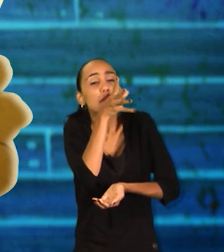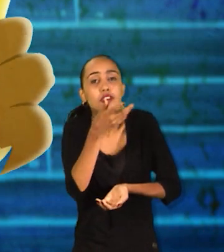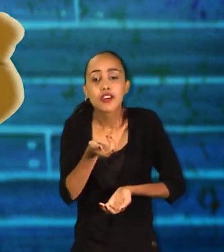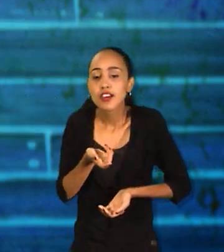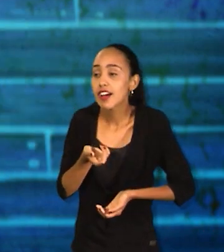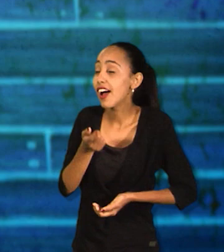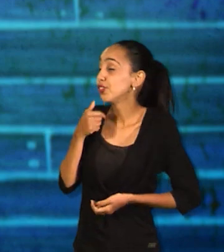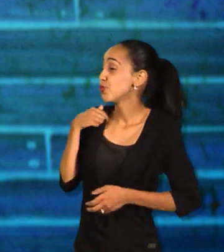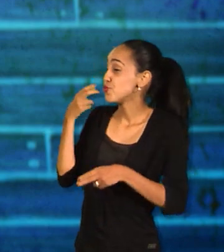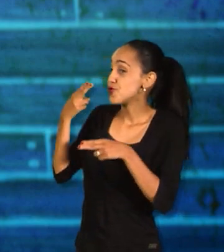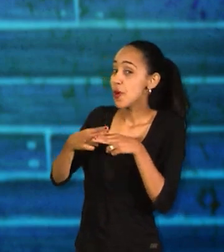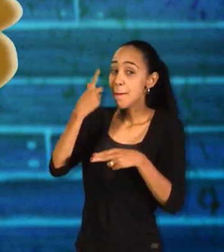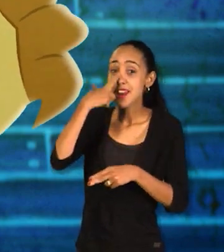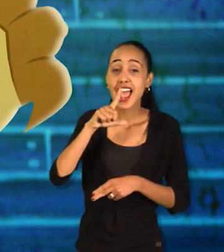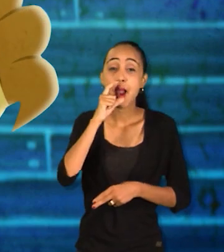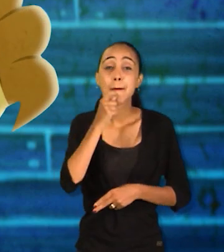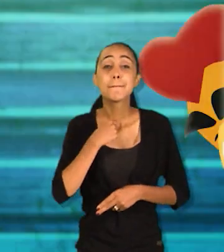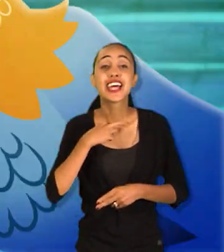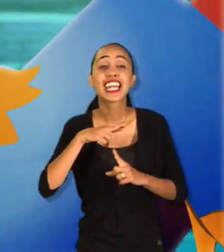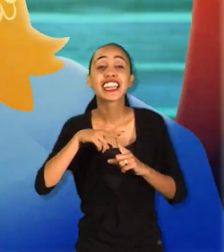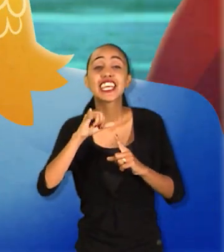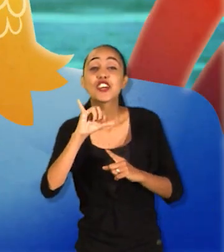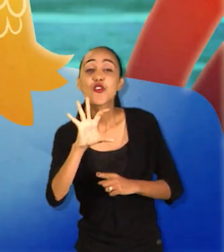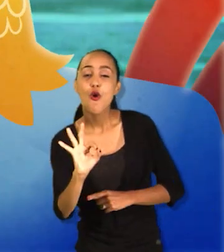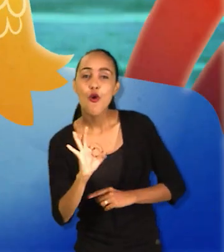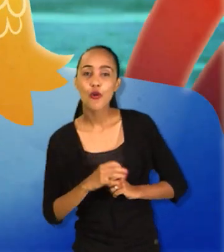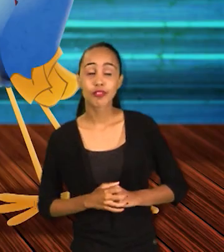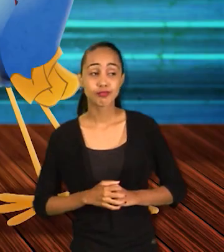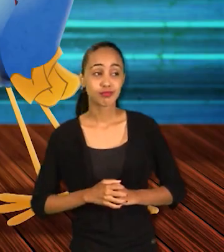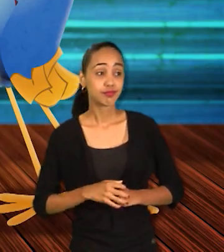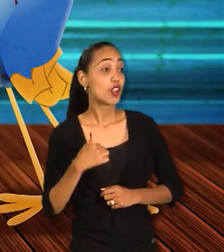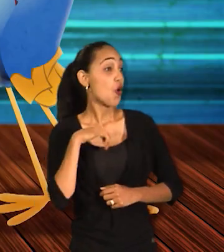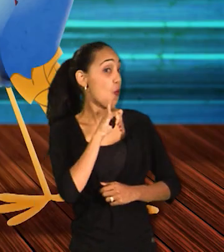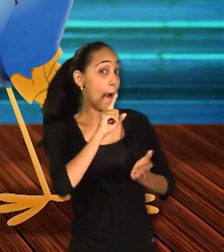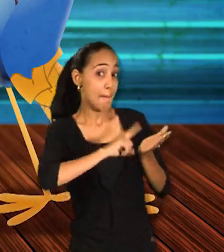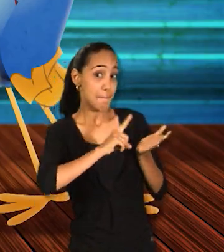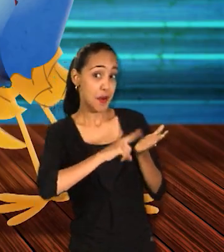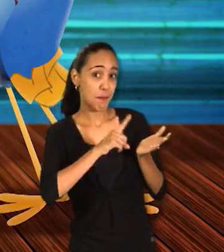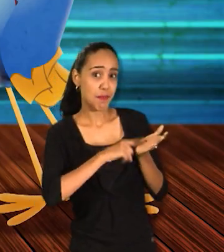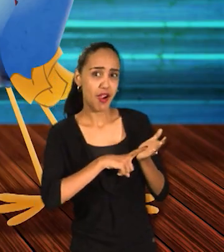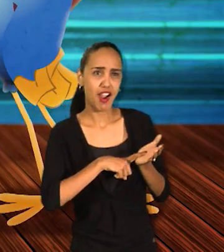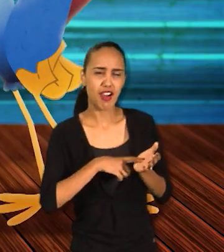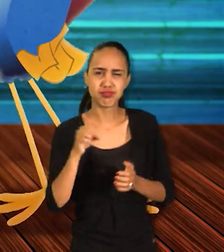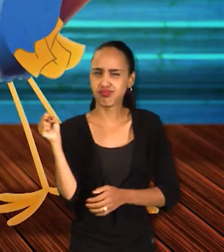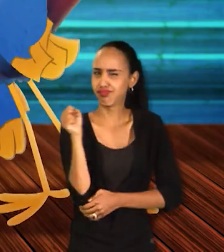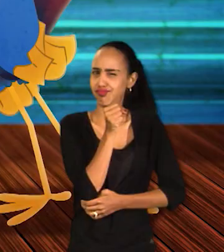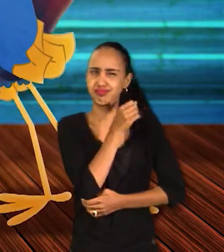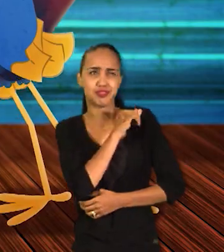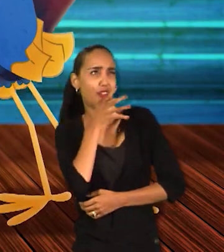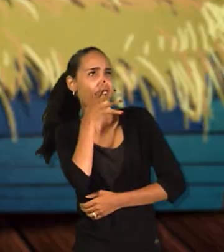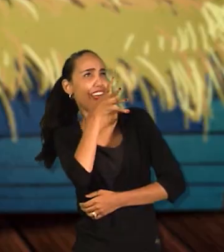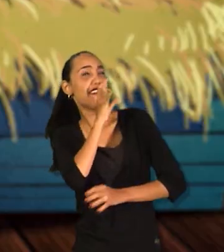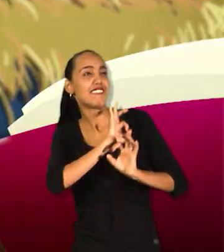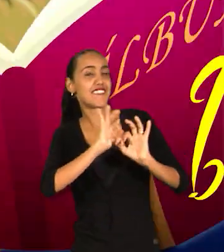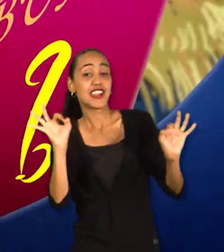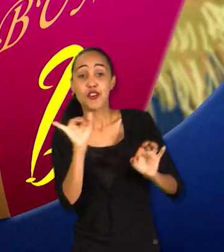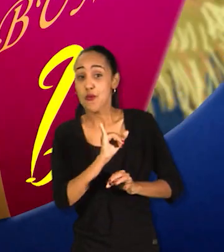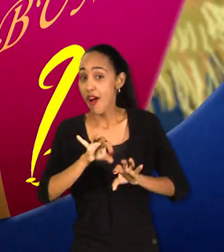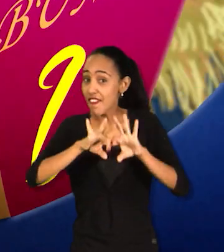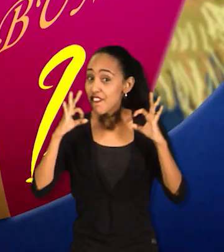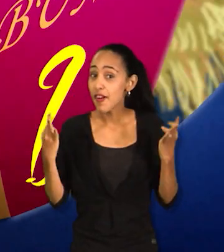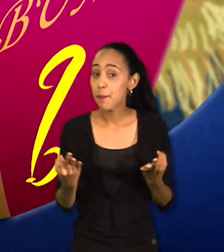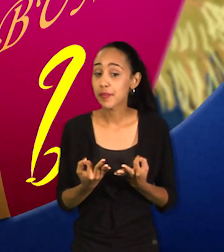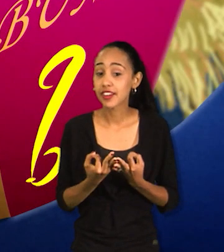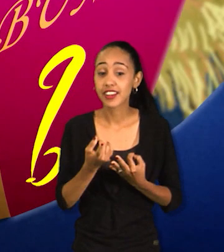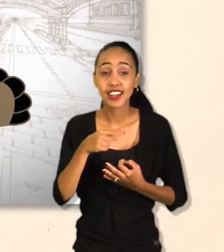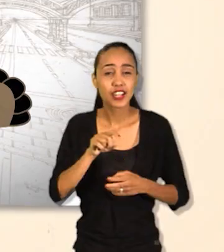Te llamarás Albertico. Como su padre. Un gran cantor. Como su familia. Y estos